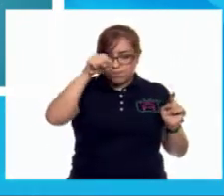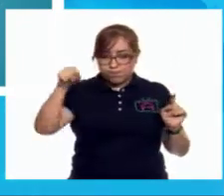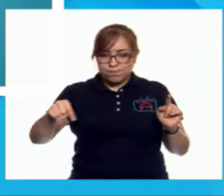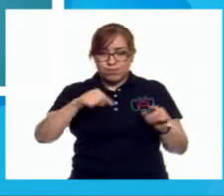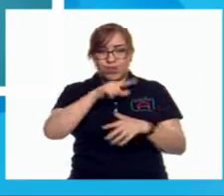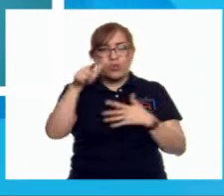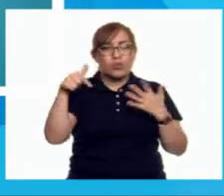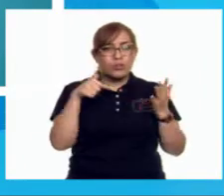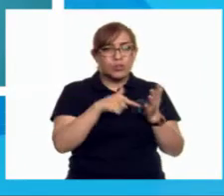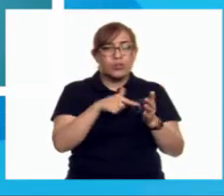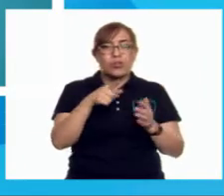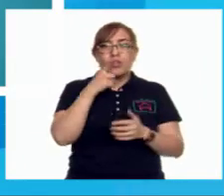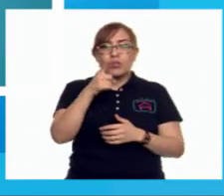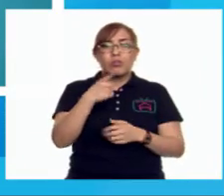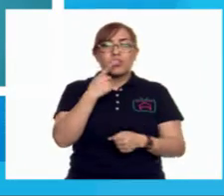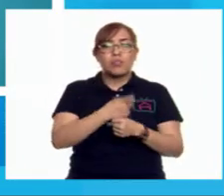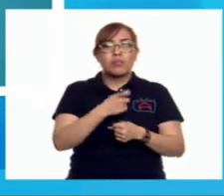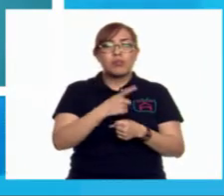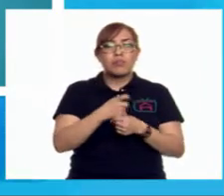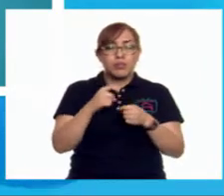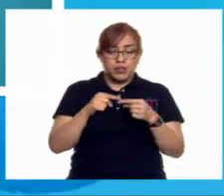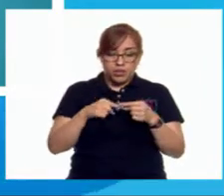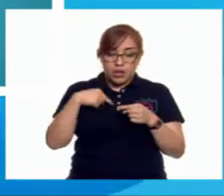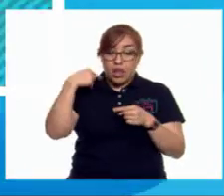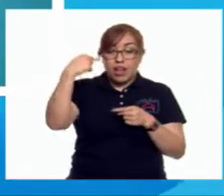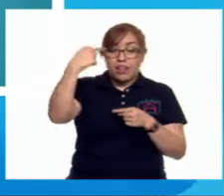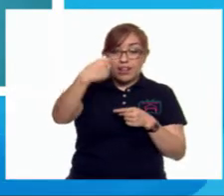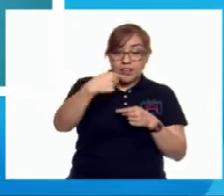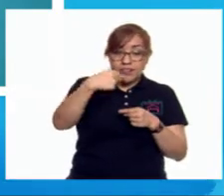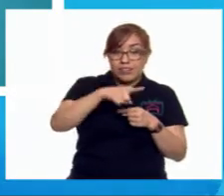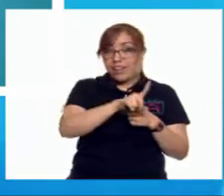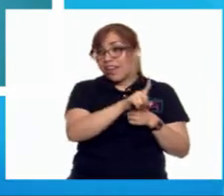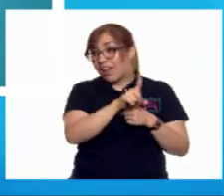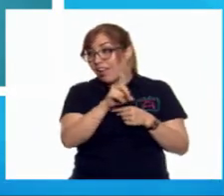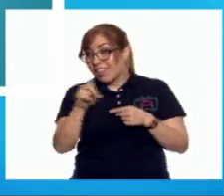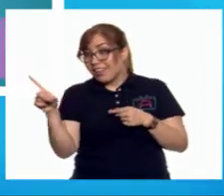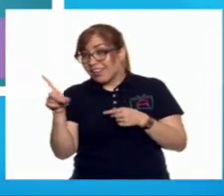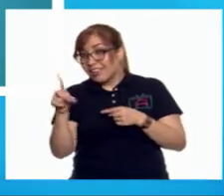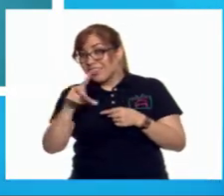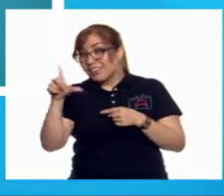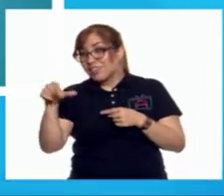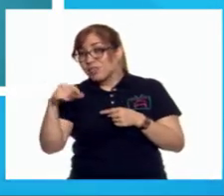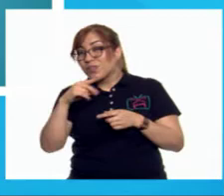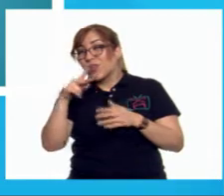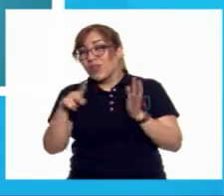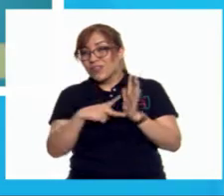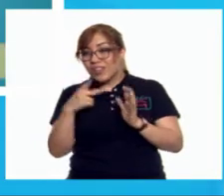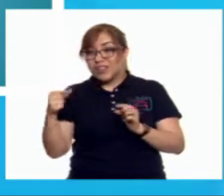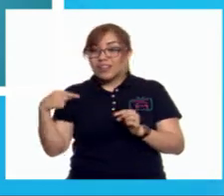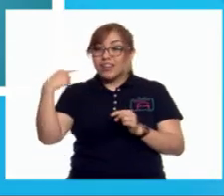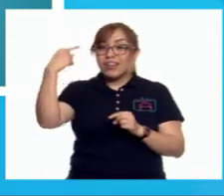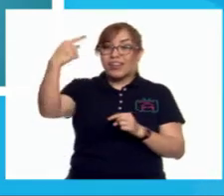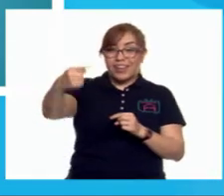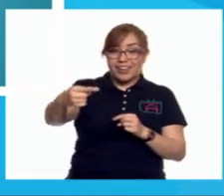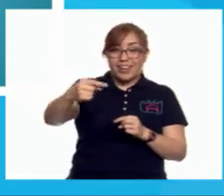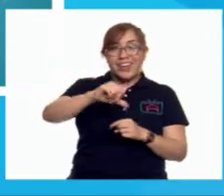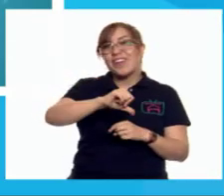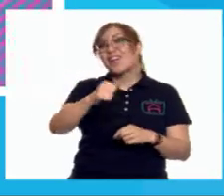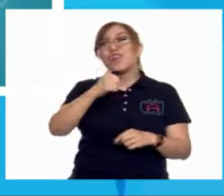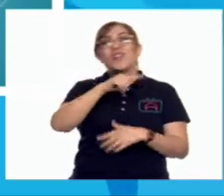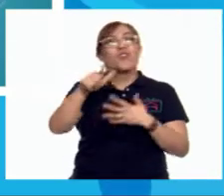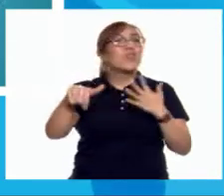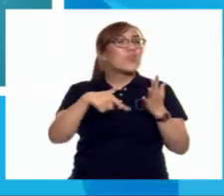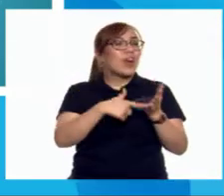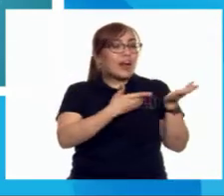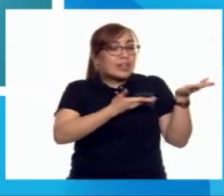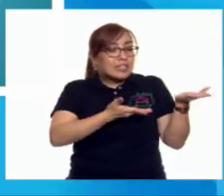dé 1 paso hacia adelante, después gira a la derecha y dé 1 paso hacia adelante para llegar a otro sitio.